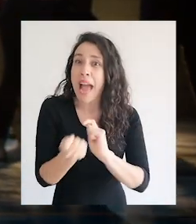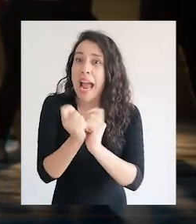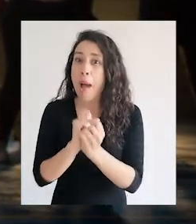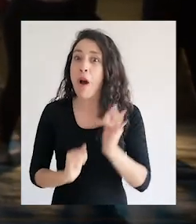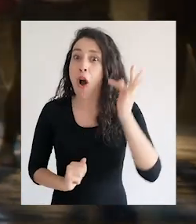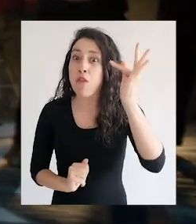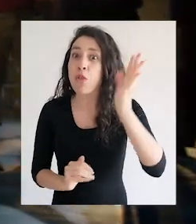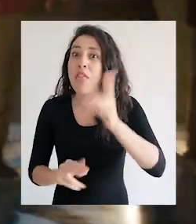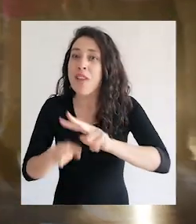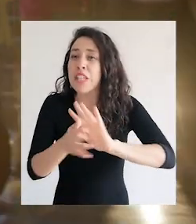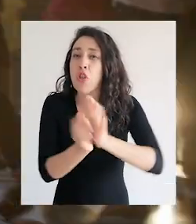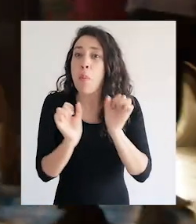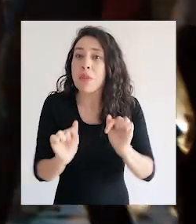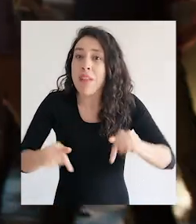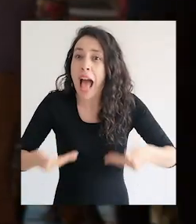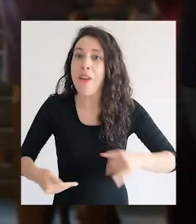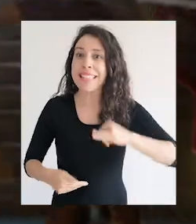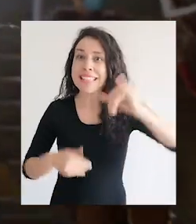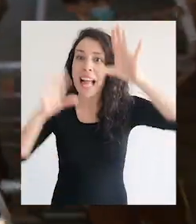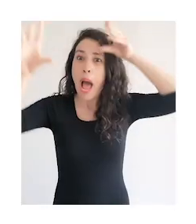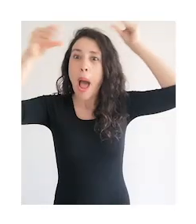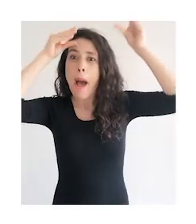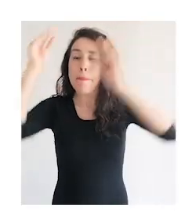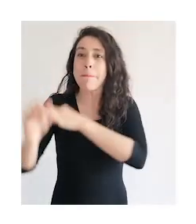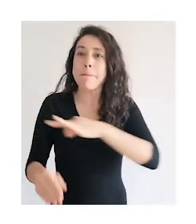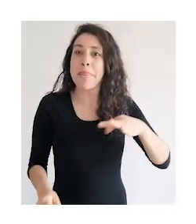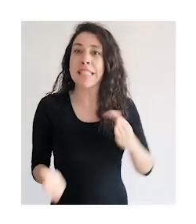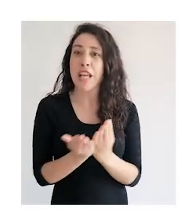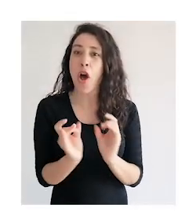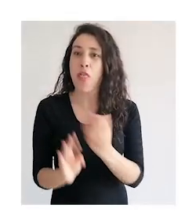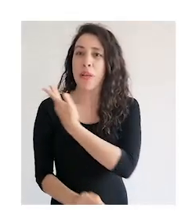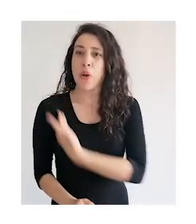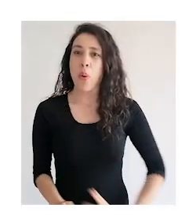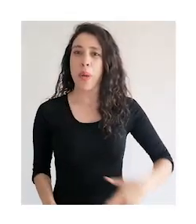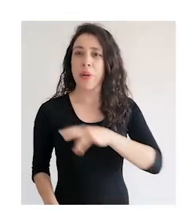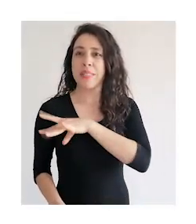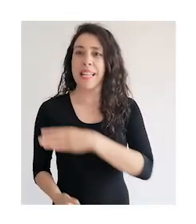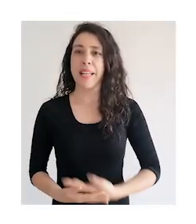cambiar el futuro es hacer todo lo posible hoy. ¡Sigamos aprendiendo! Ministerio de Educación, Gobierno de Chile.